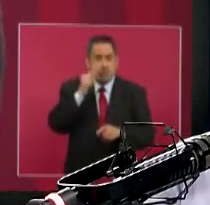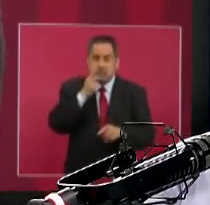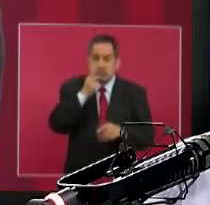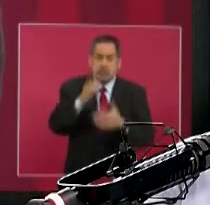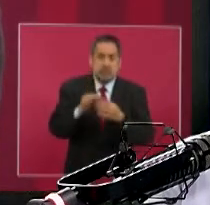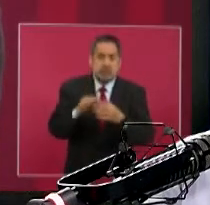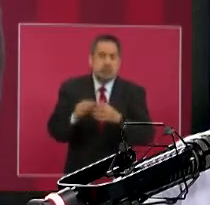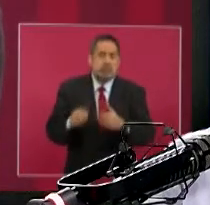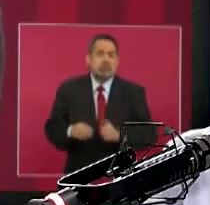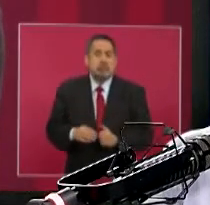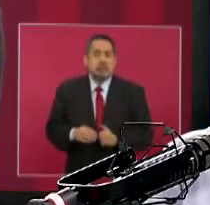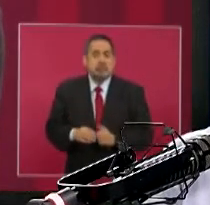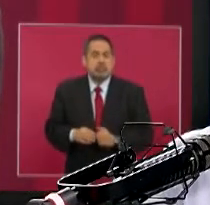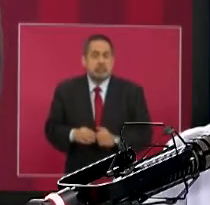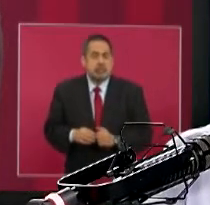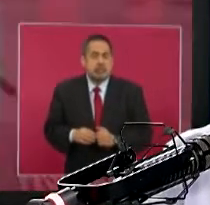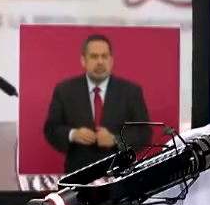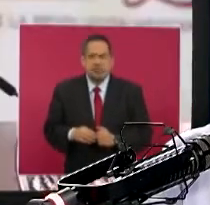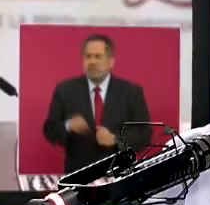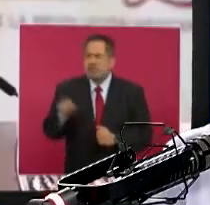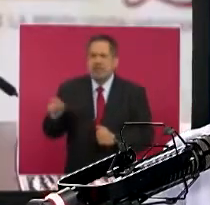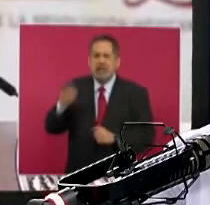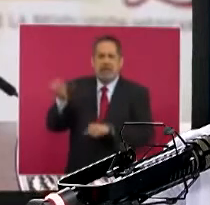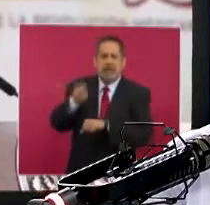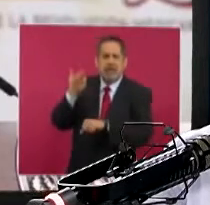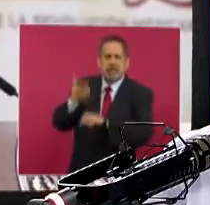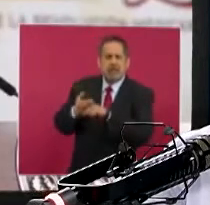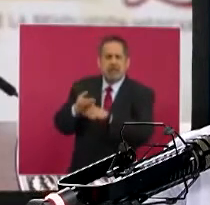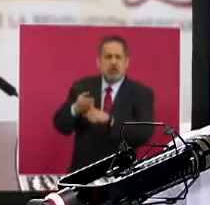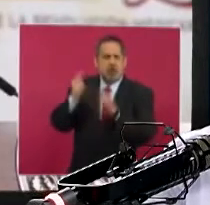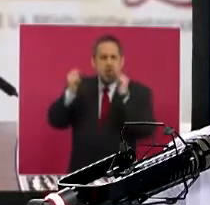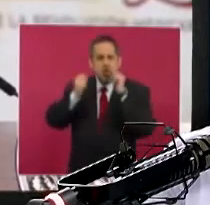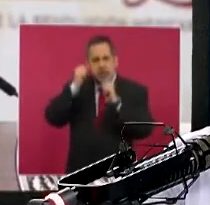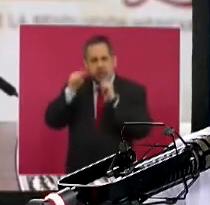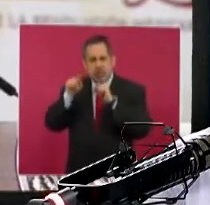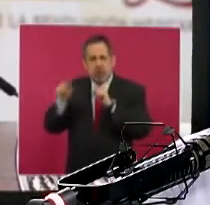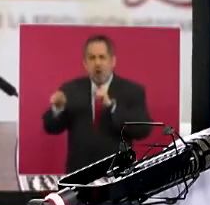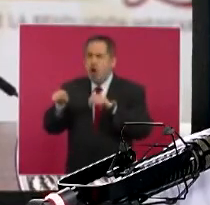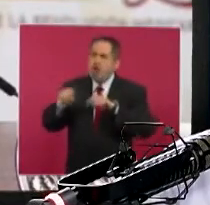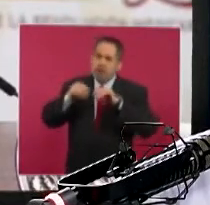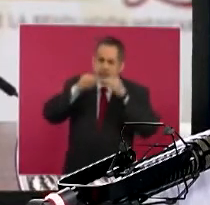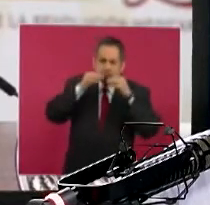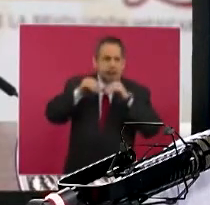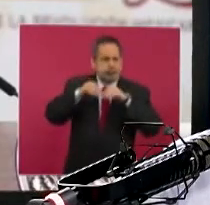coherencia, tiene sustanciación desde la lógica de Andrés Manuel López Obrador?